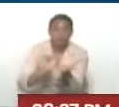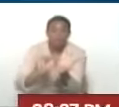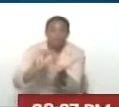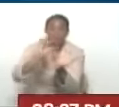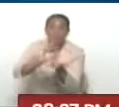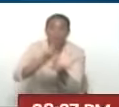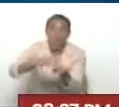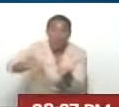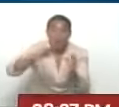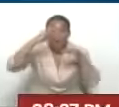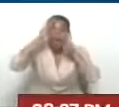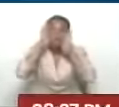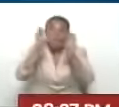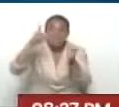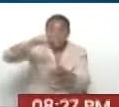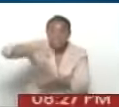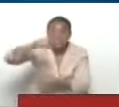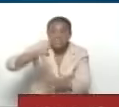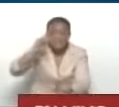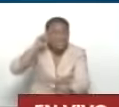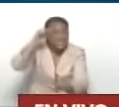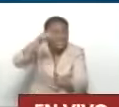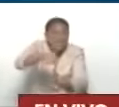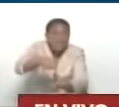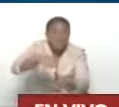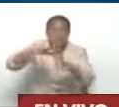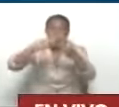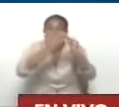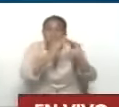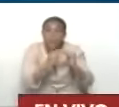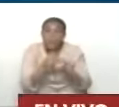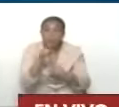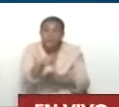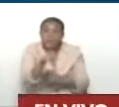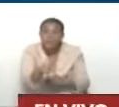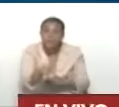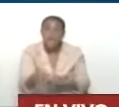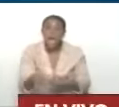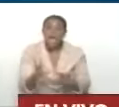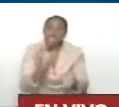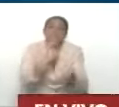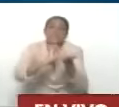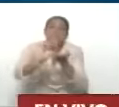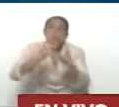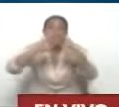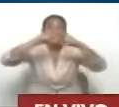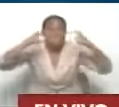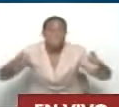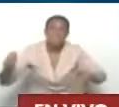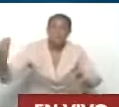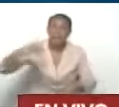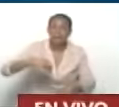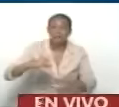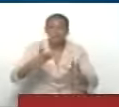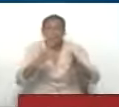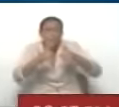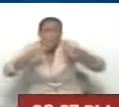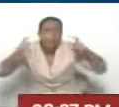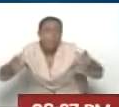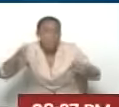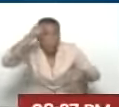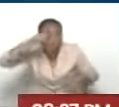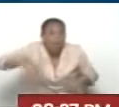en atender la demanda directa de esa comunidad es dinero que se multiplica por 10, porque el